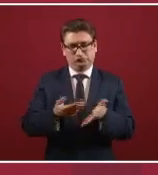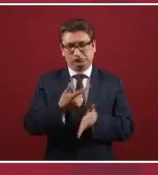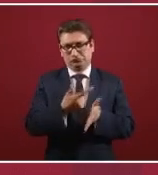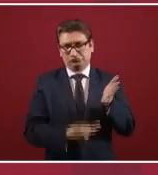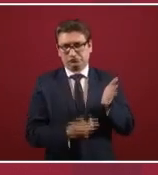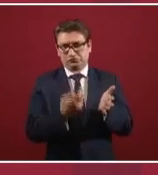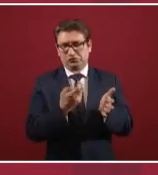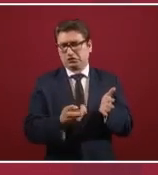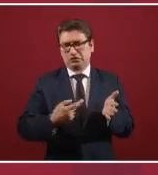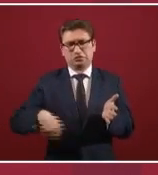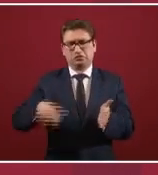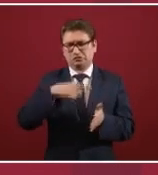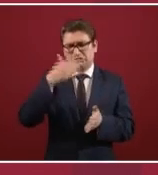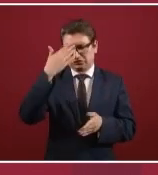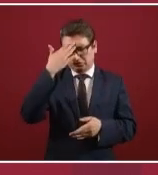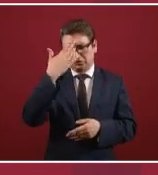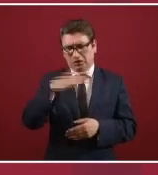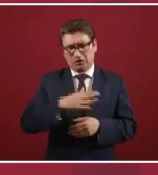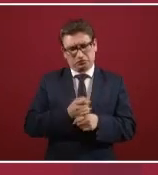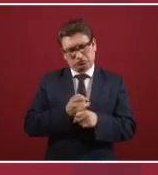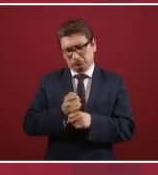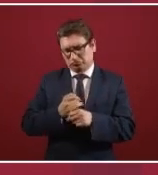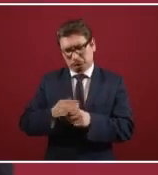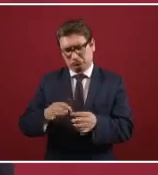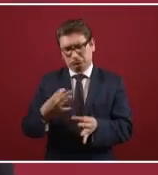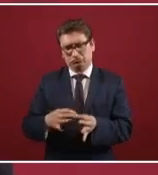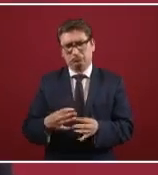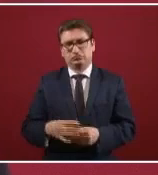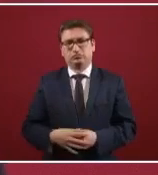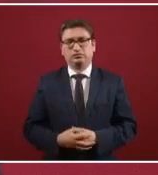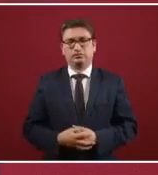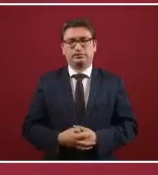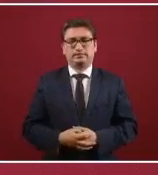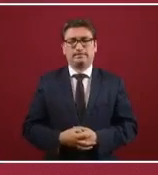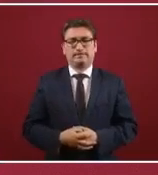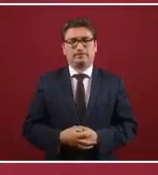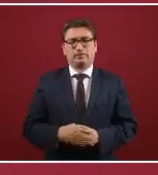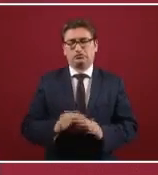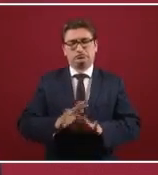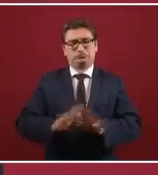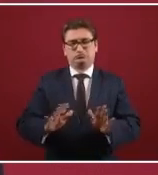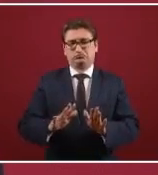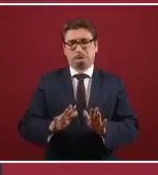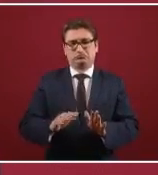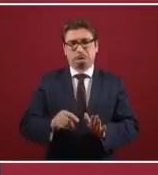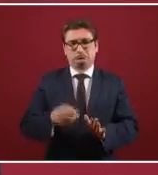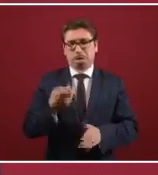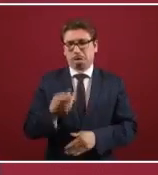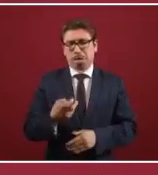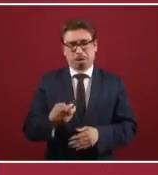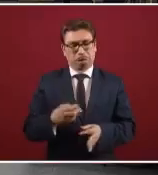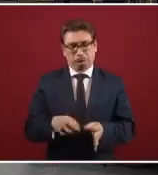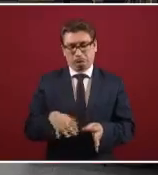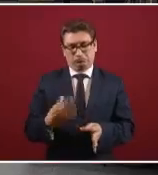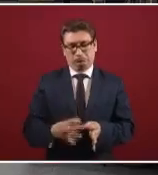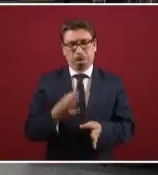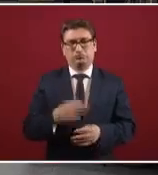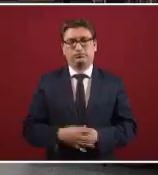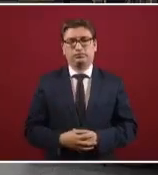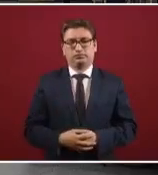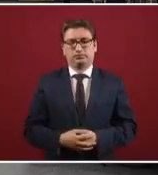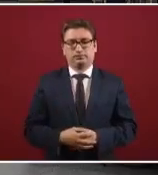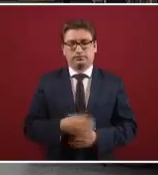se sabe lo que se indagó y hasta ahí llegamos con este asunto